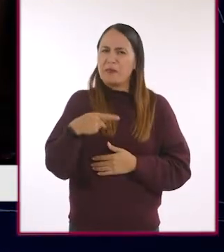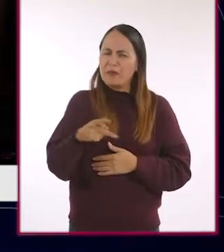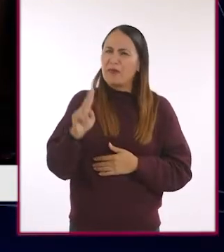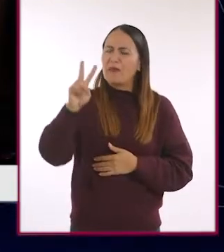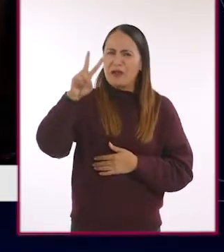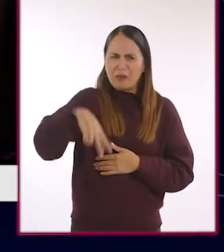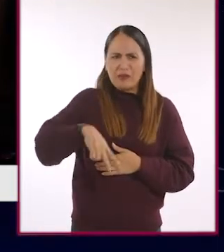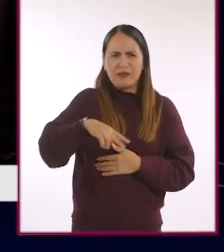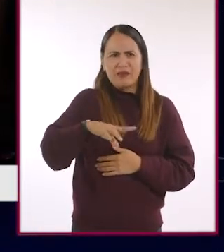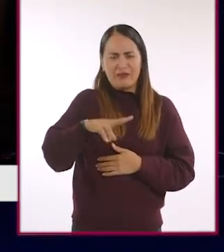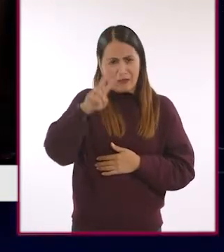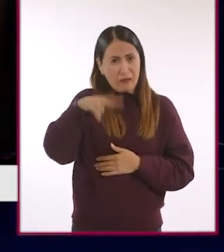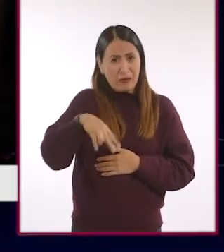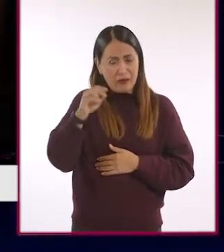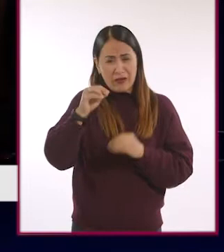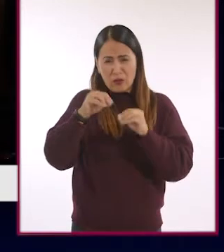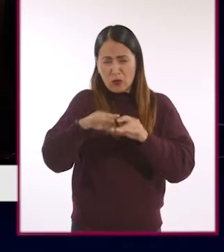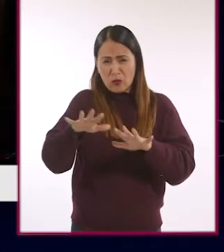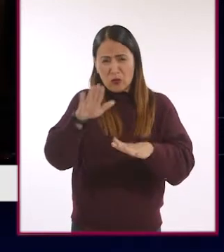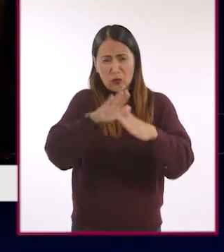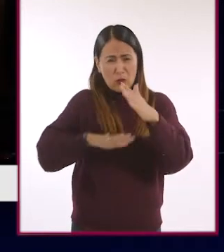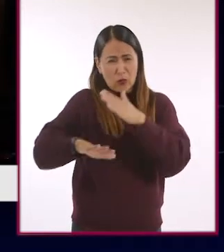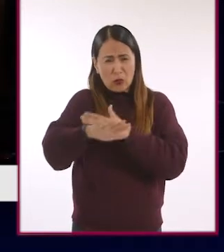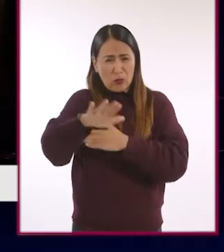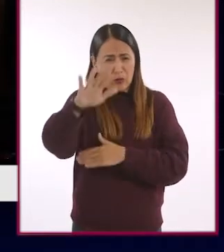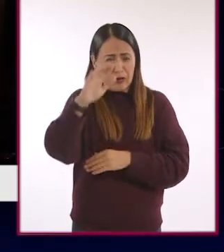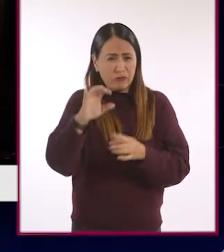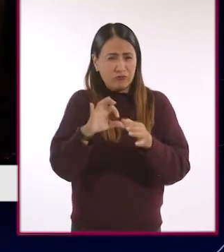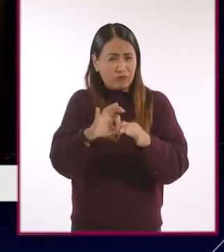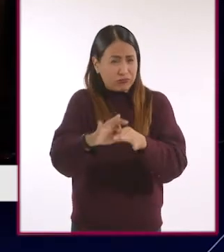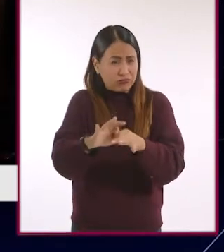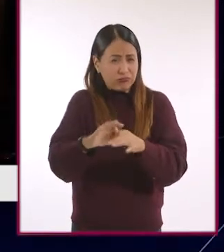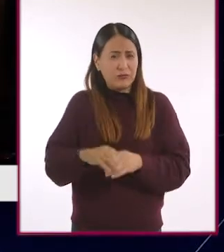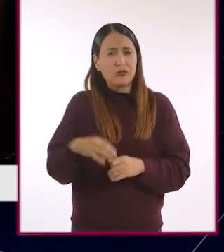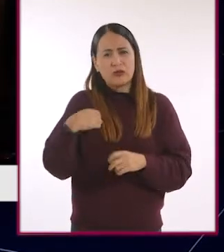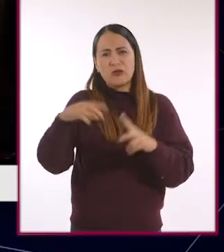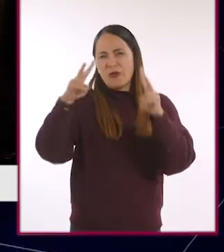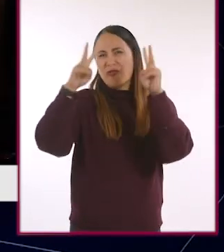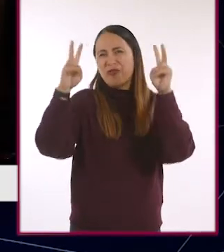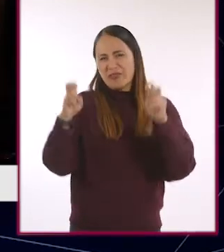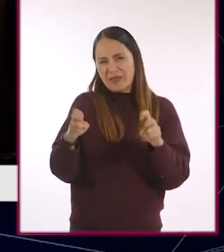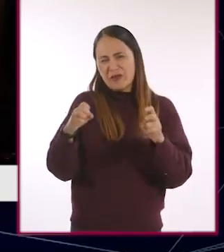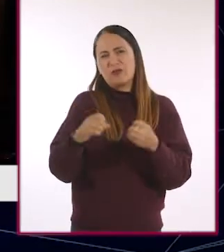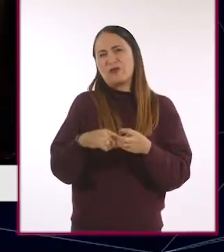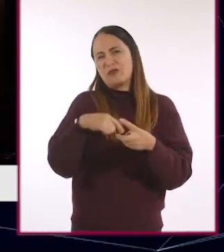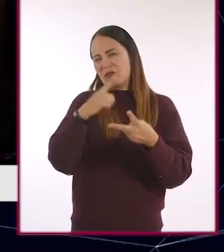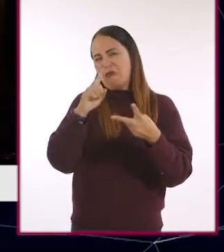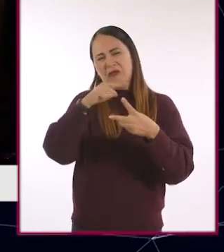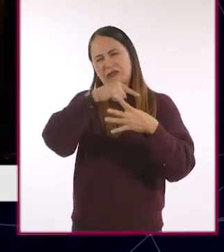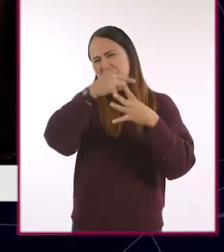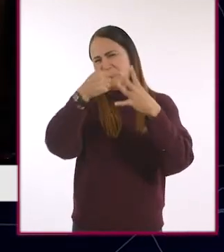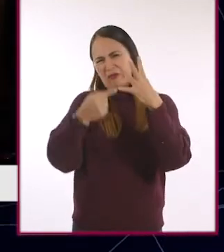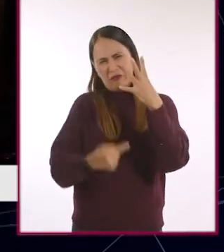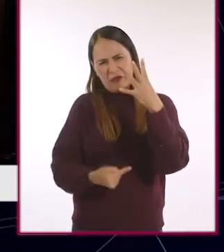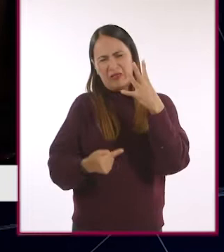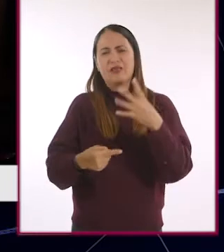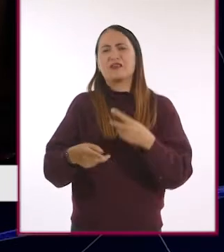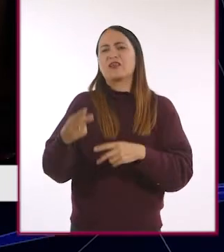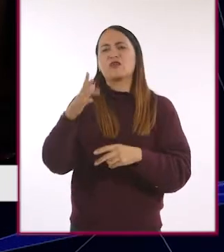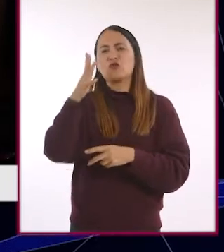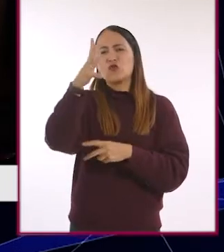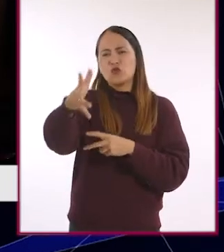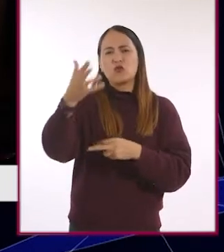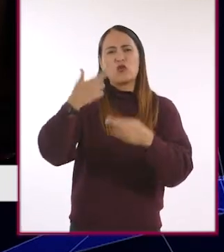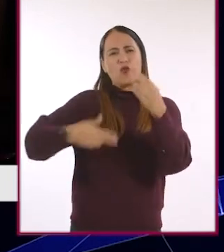como mágicos, ¿no? Y crecí con títulos como Star Wars, Aliens, Volver al